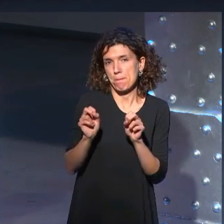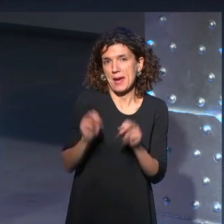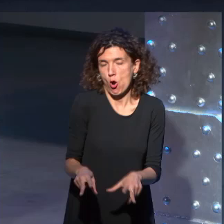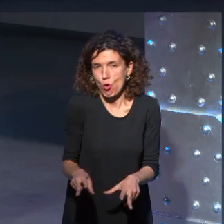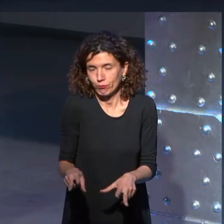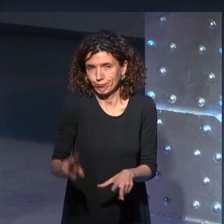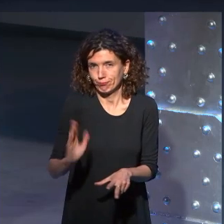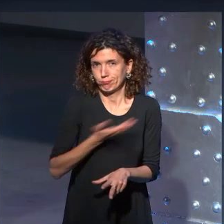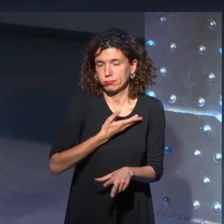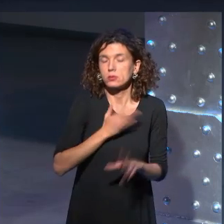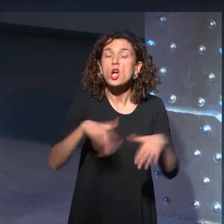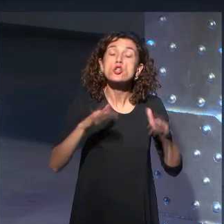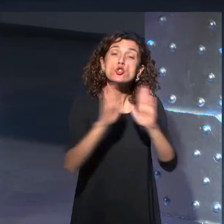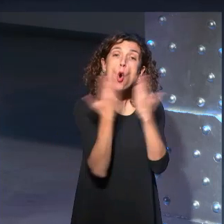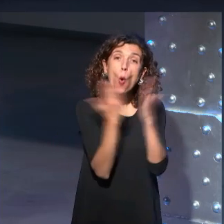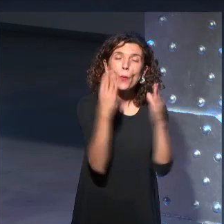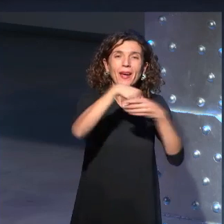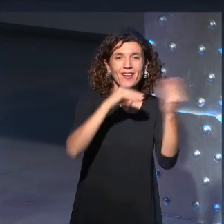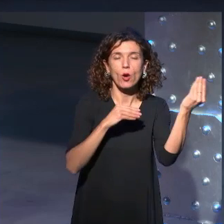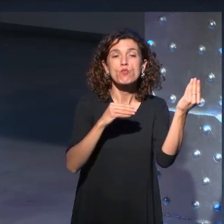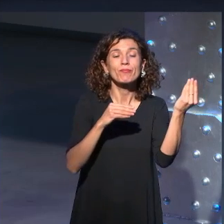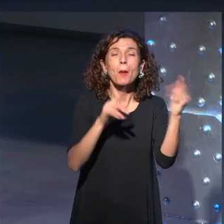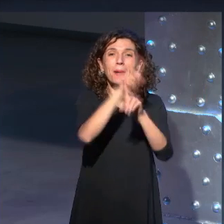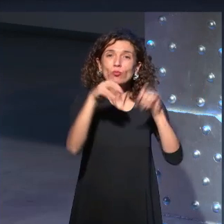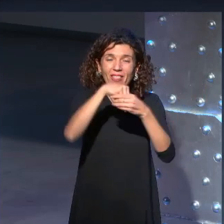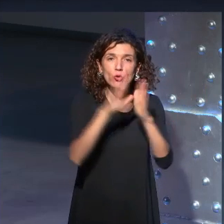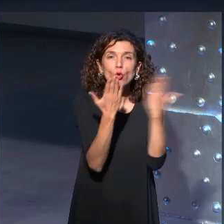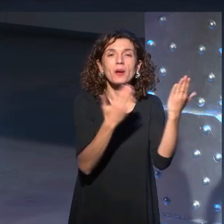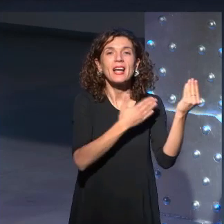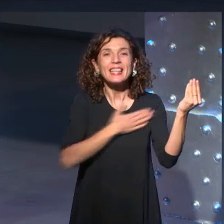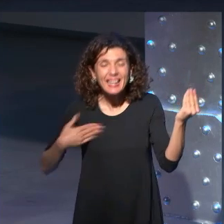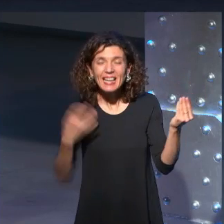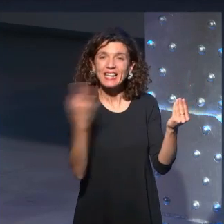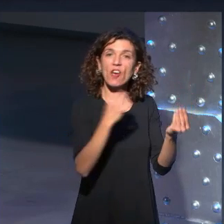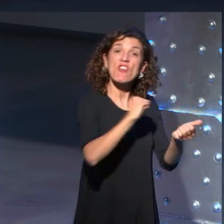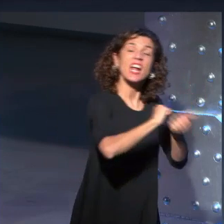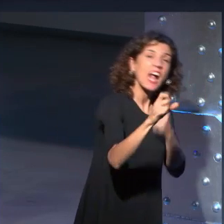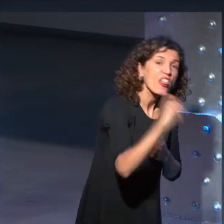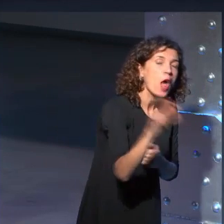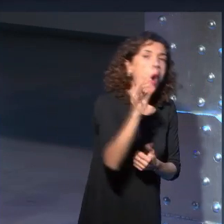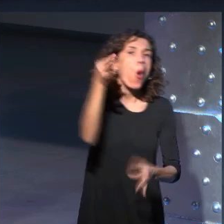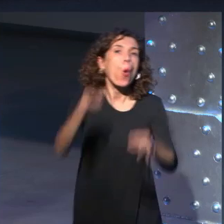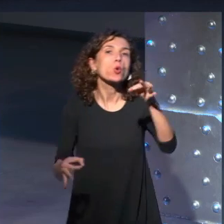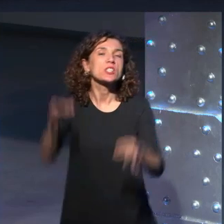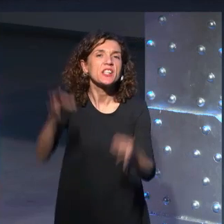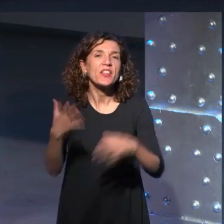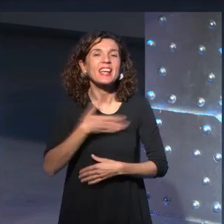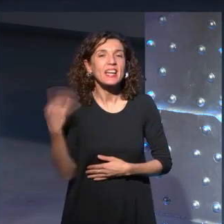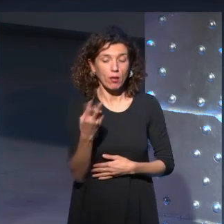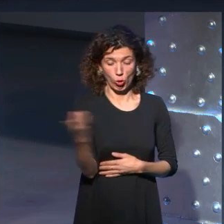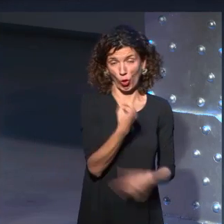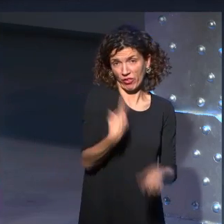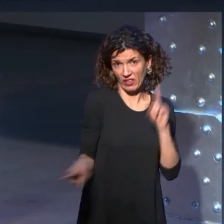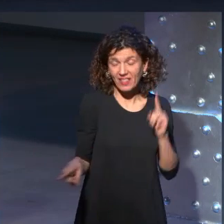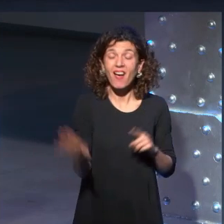para. Entonces, lo que la novela quiere, una de las preguntas de la novela es, ¿qué quieres, venganza o justicia? Que son dos cosas distintas. Pero, y